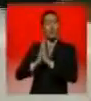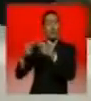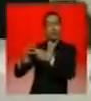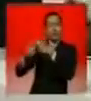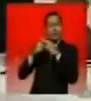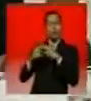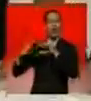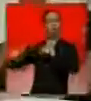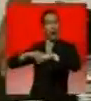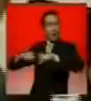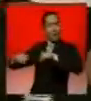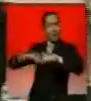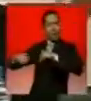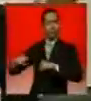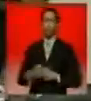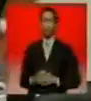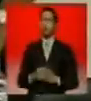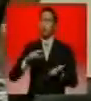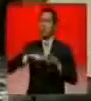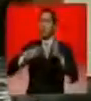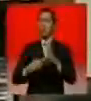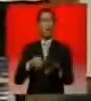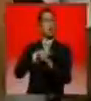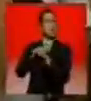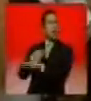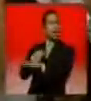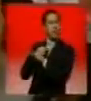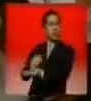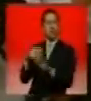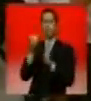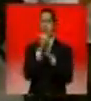que el respaldo continuará para todos los proyectos de emprendimiento.